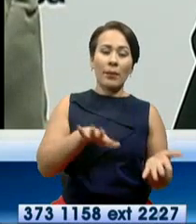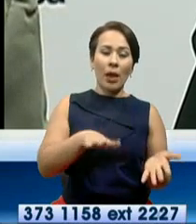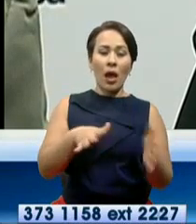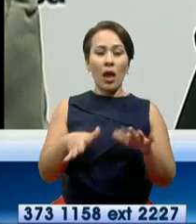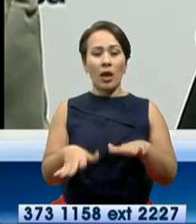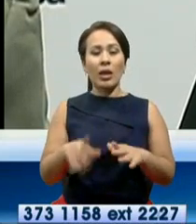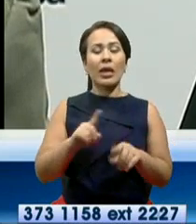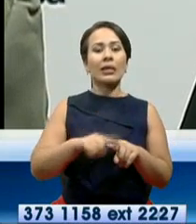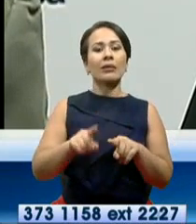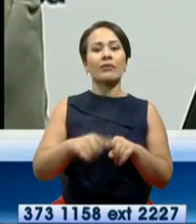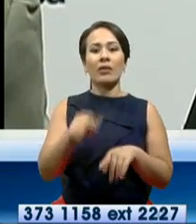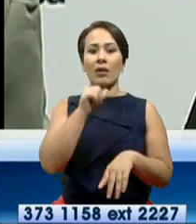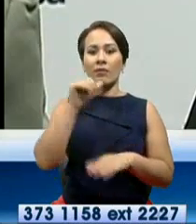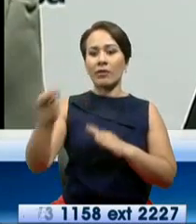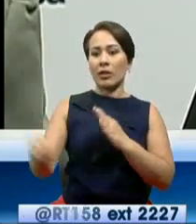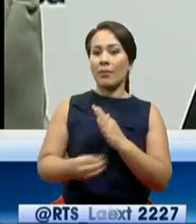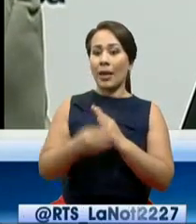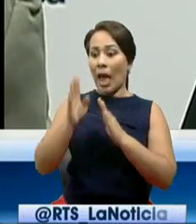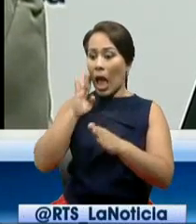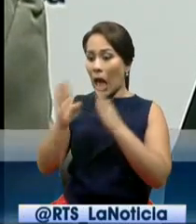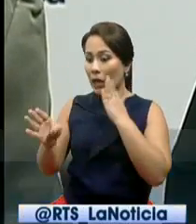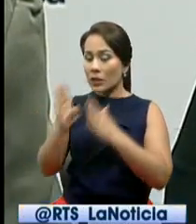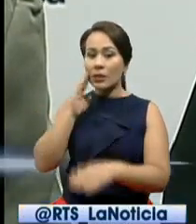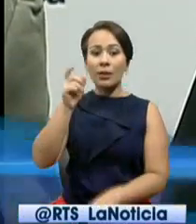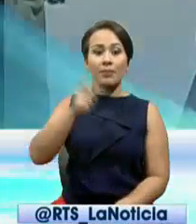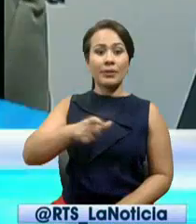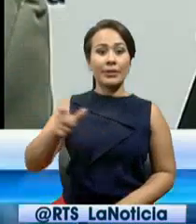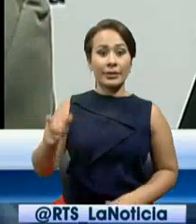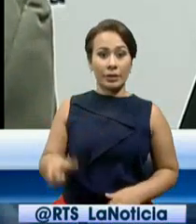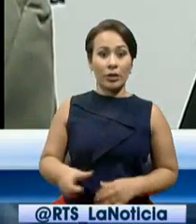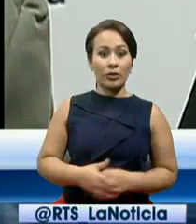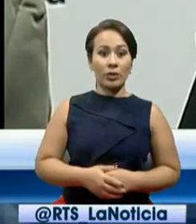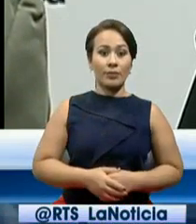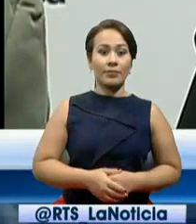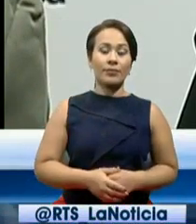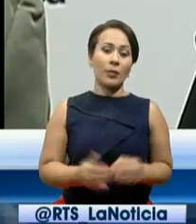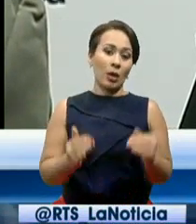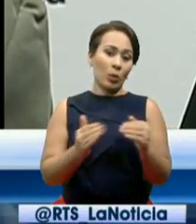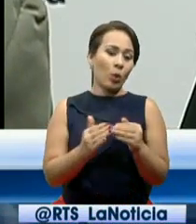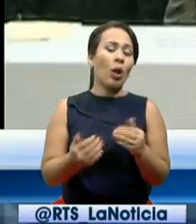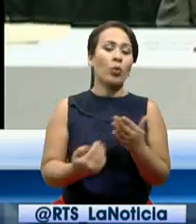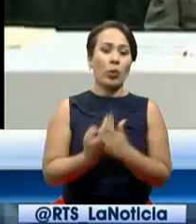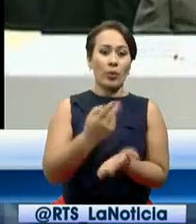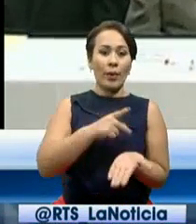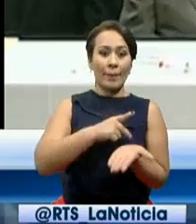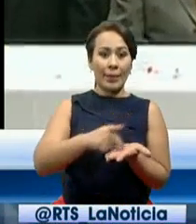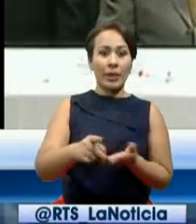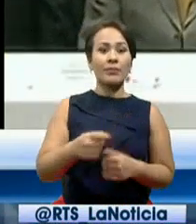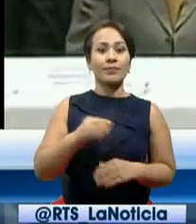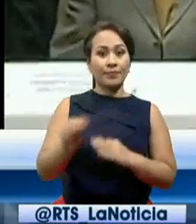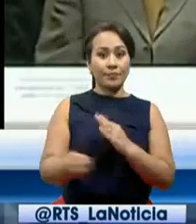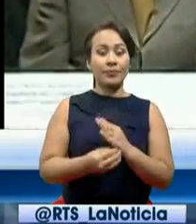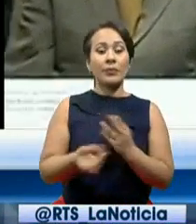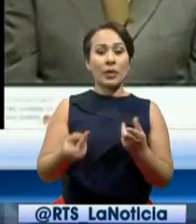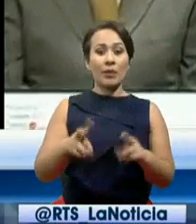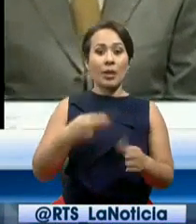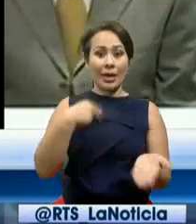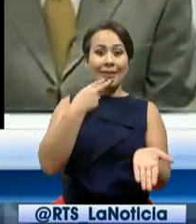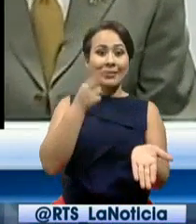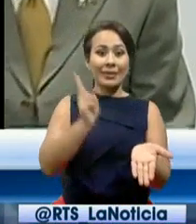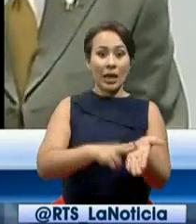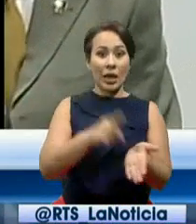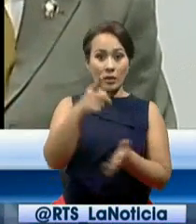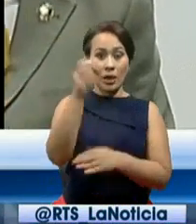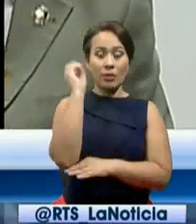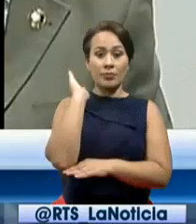se presentan nuevas atenciones a los pacientes, así como nuevos pagos. Adicionalmente, de acuerdo al comunicado que leyó